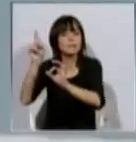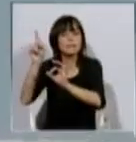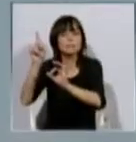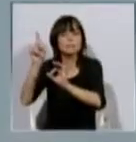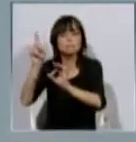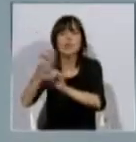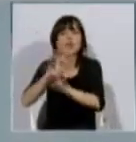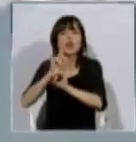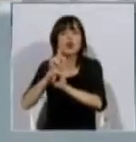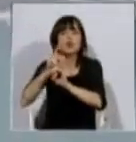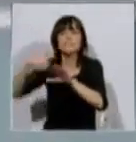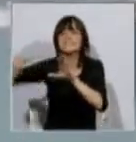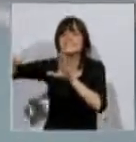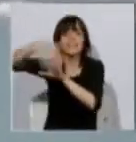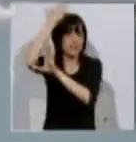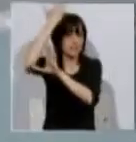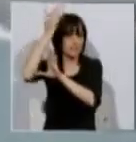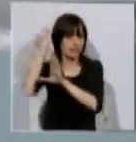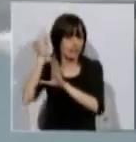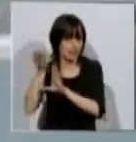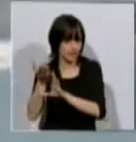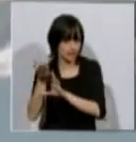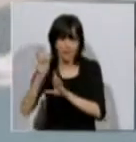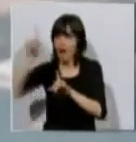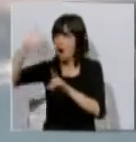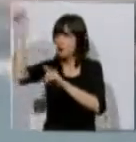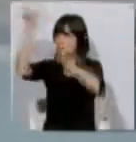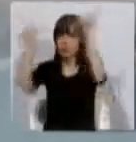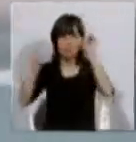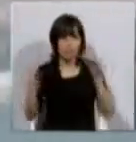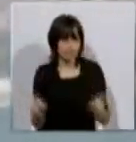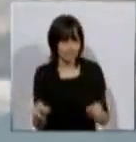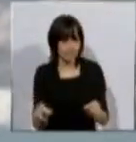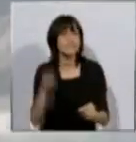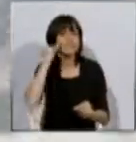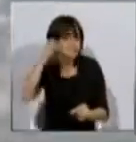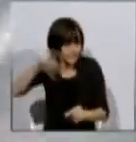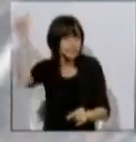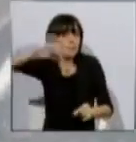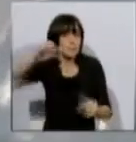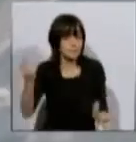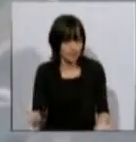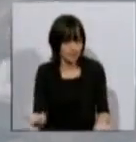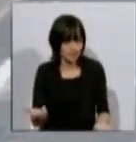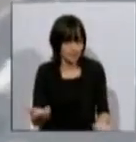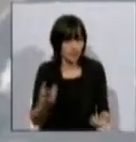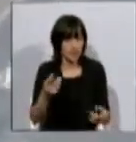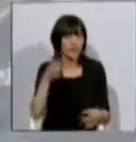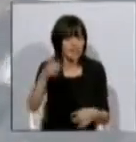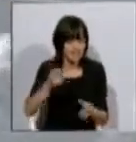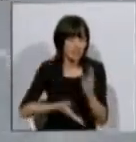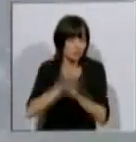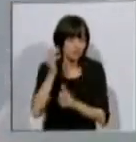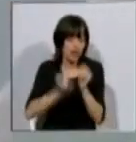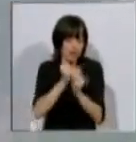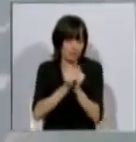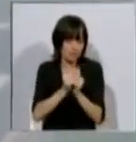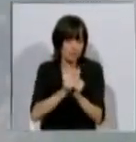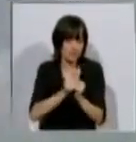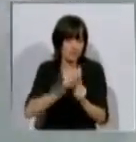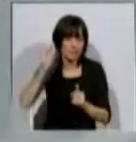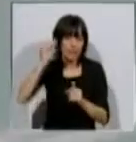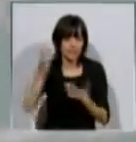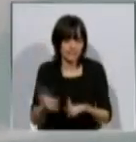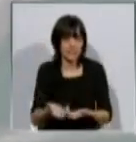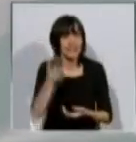los pasajeros que salían de Brasil hacia otros destinos. Así que esto es la realidad brasileña. Y ahora sí, pasamos a